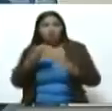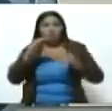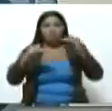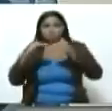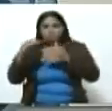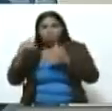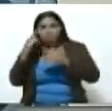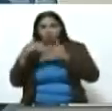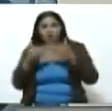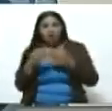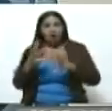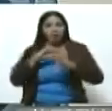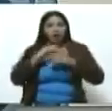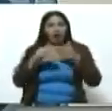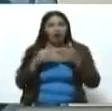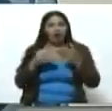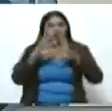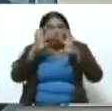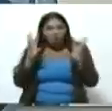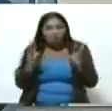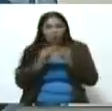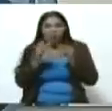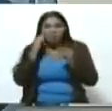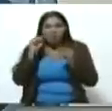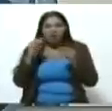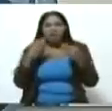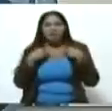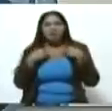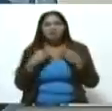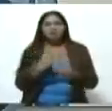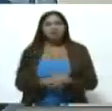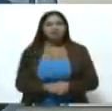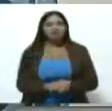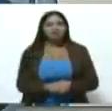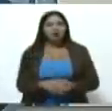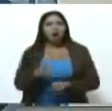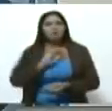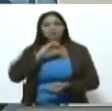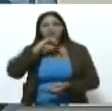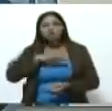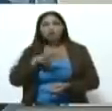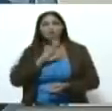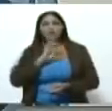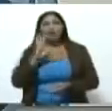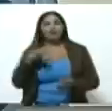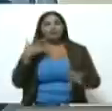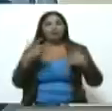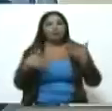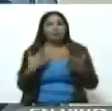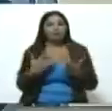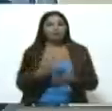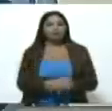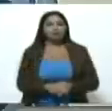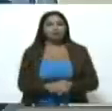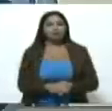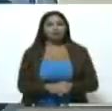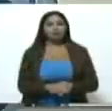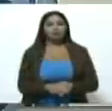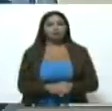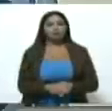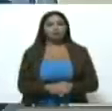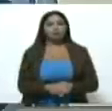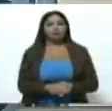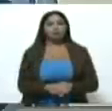muy apretado, muy resumido de esta histórica actividad que hemos llevado a cabo.